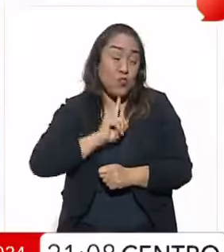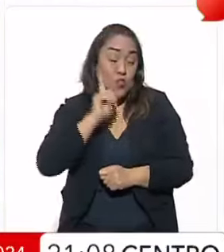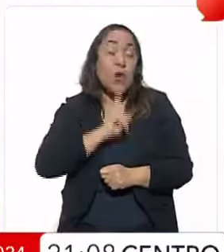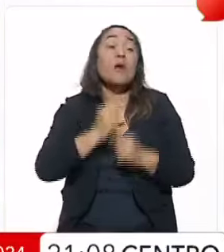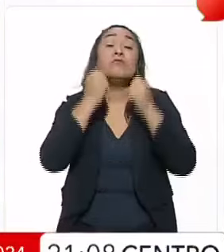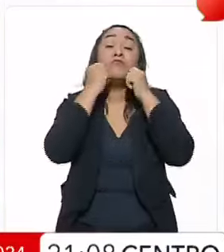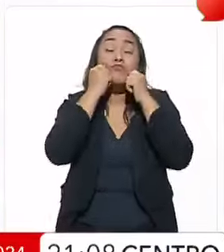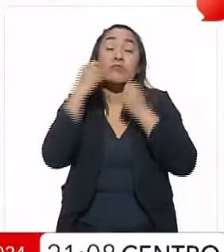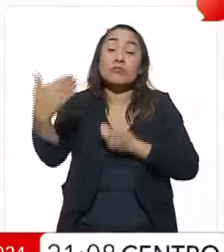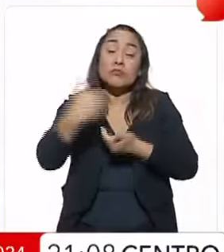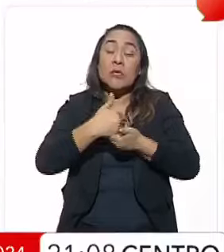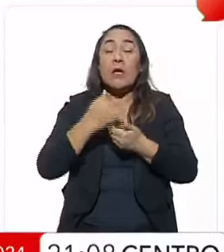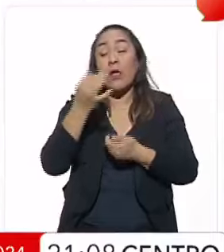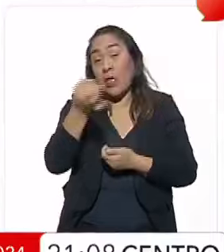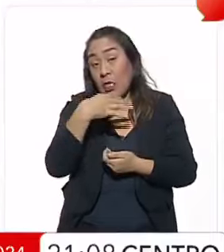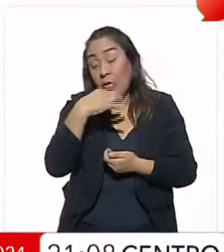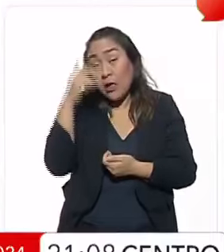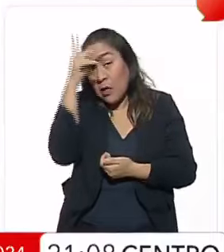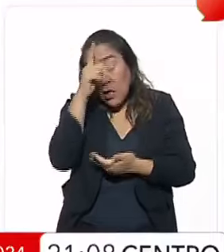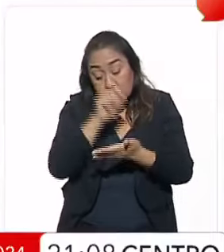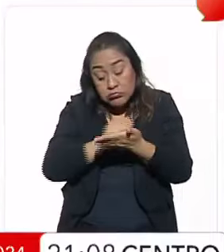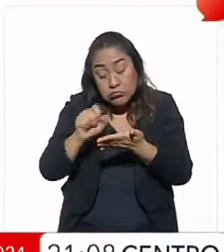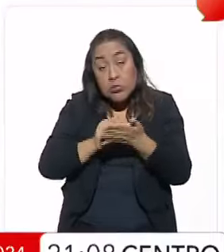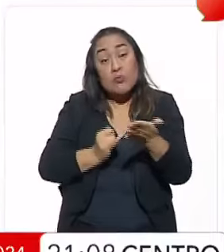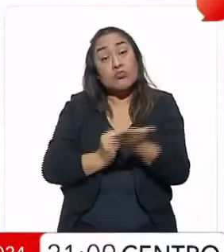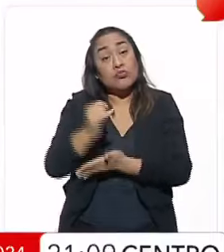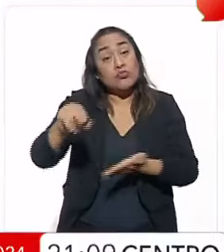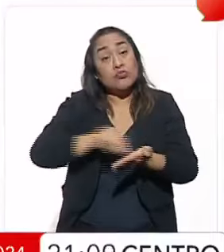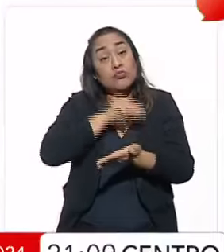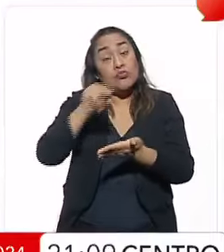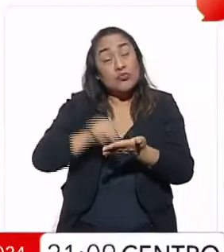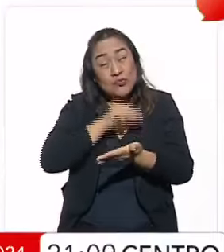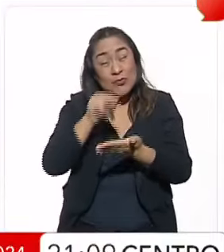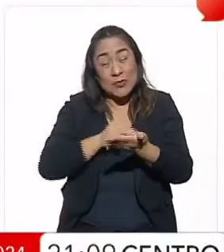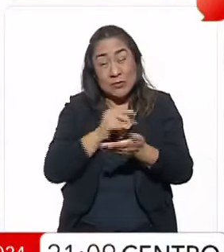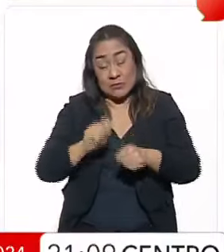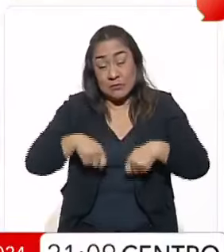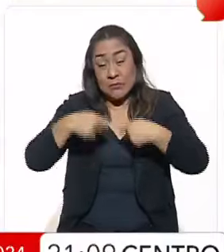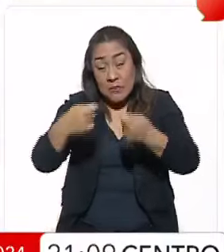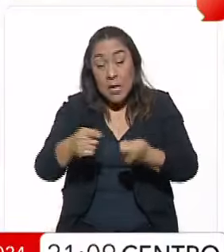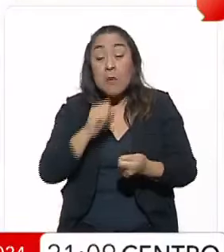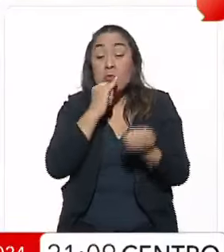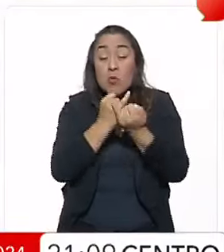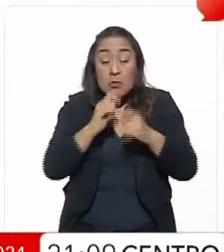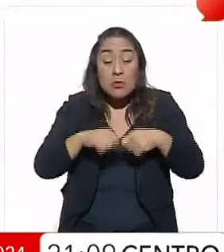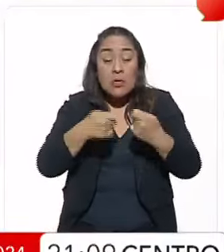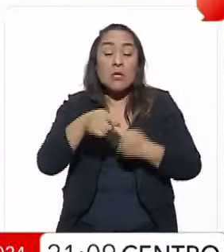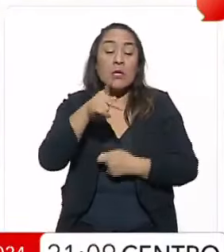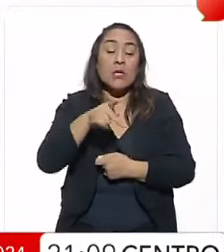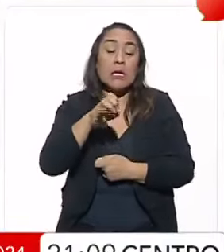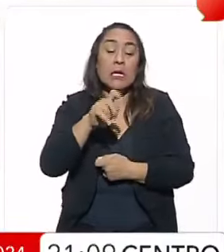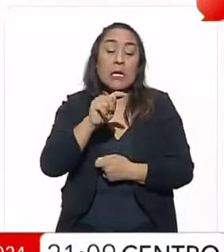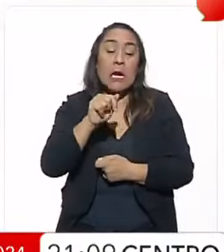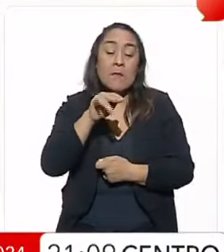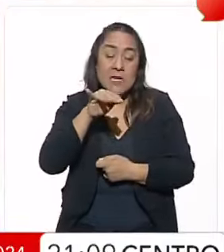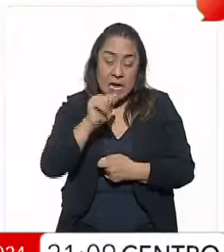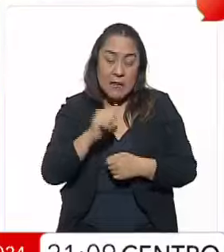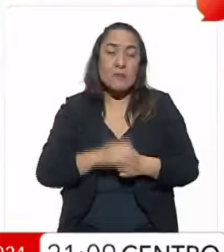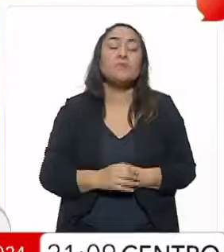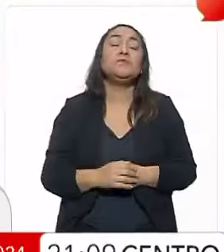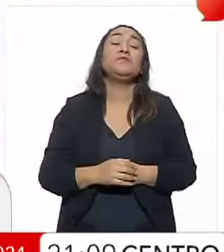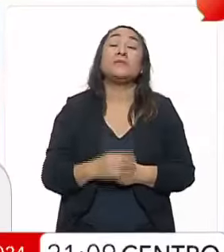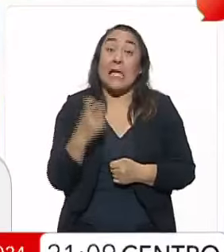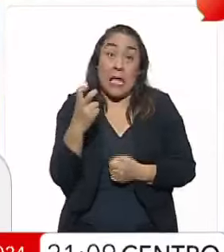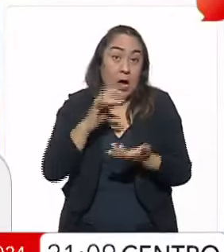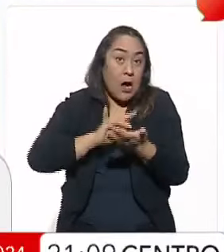recetó medicamentos para tratamientos psiquiátricos a pacientes. Incluso en sus tratamientos llegó a recetar ketamina. Si las redes sociales fueron